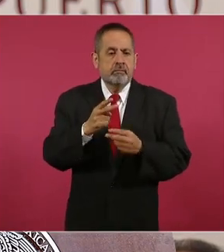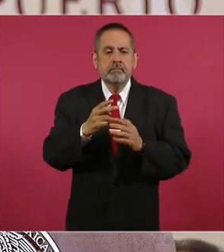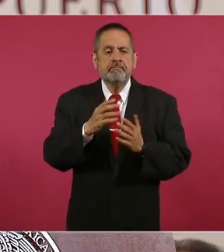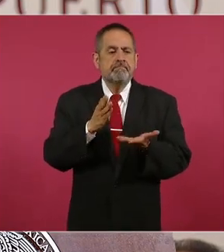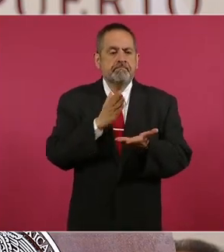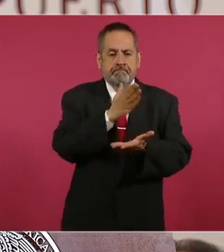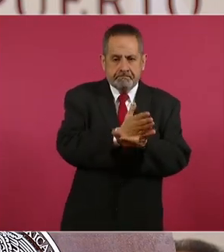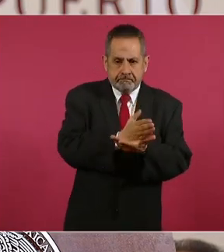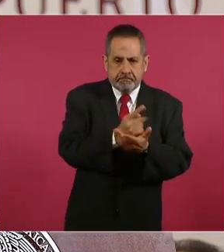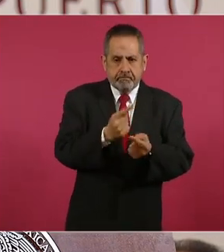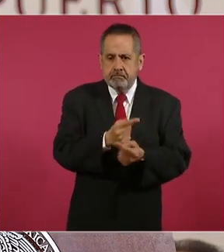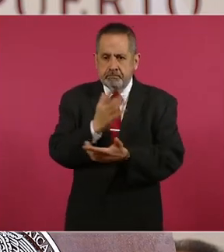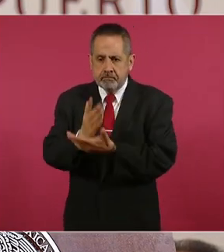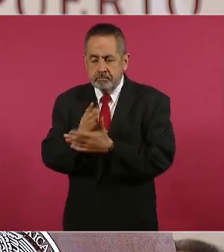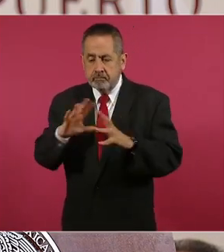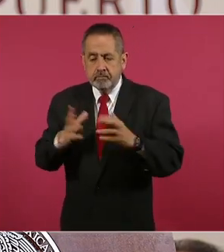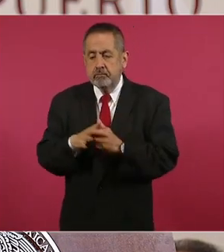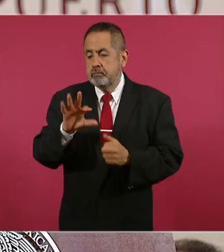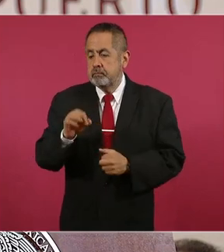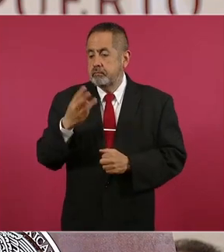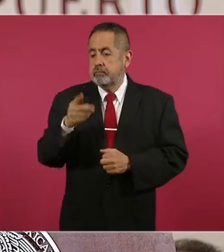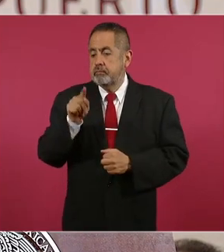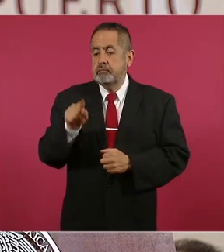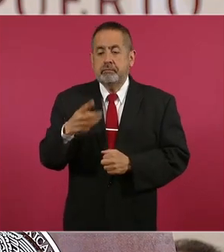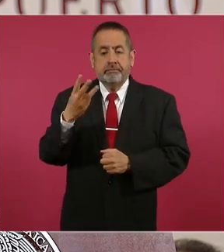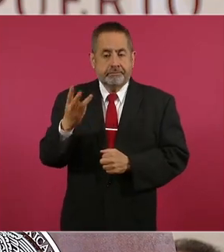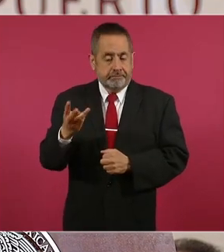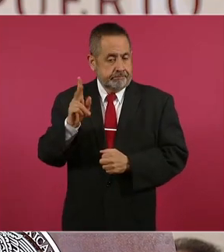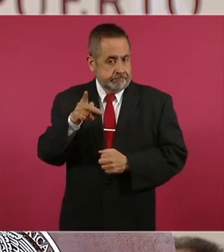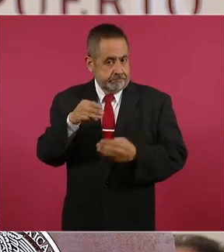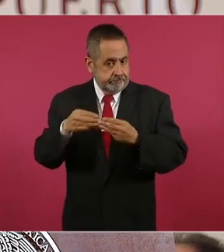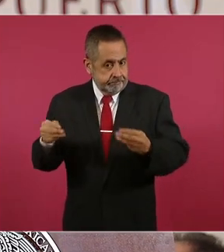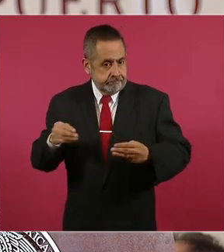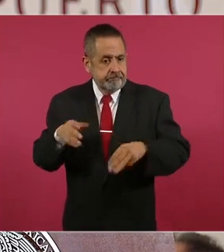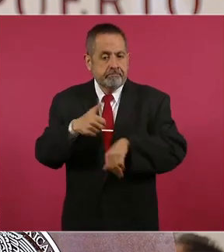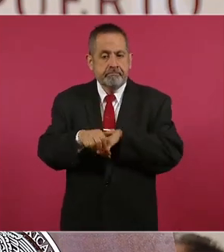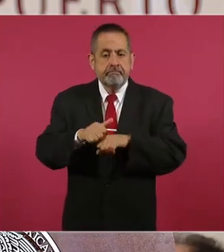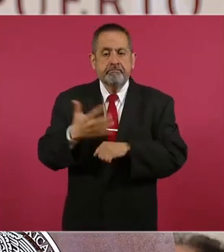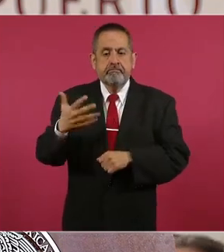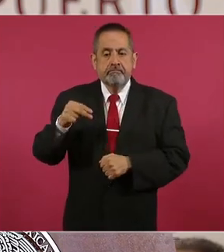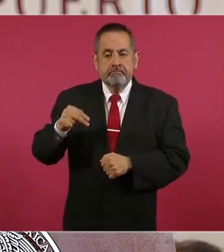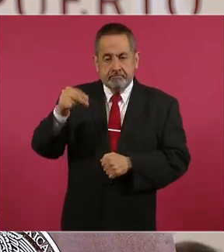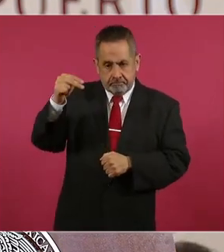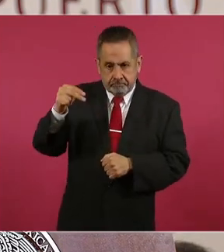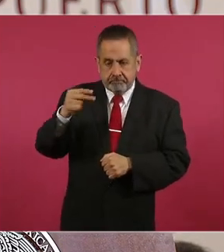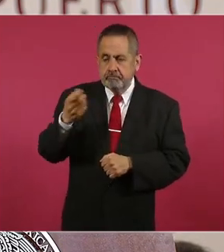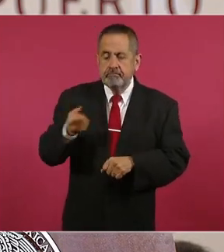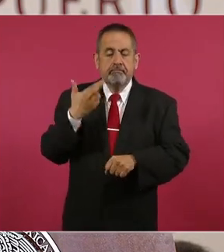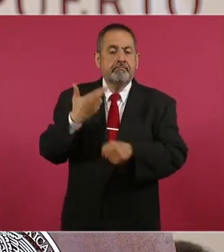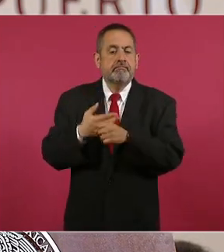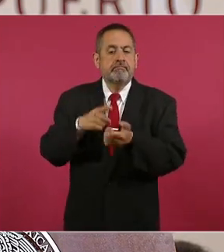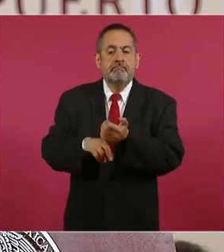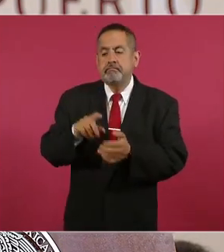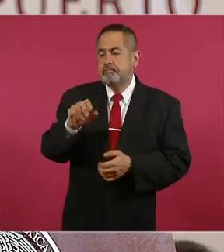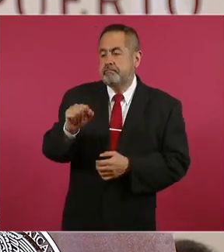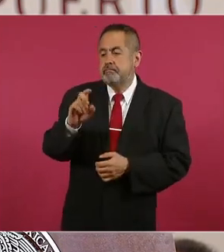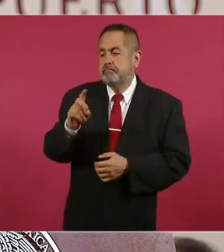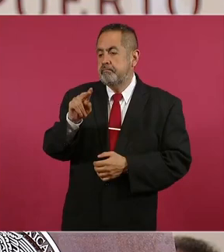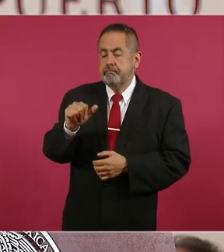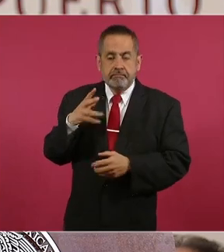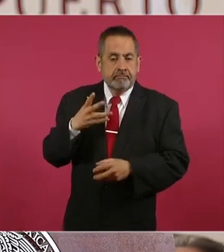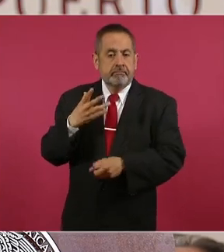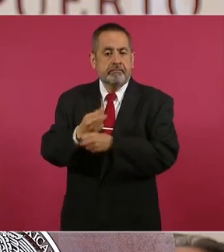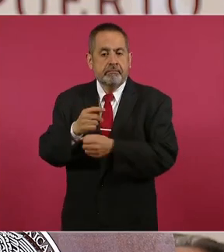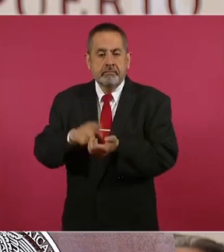cuales 43.3 kilómetros constituyen el tramo 5 Norte a cargo de la Secretaría de la Defensa Nacional, que incluye la construcción de la estación